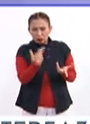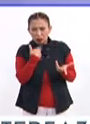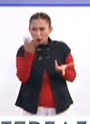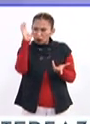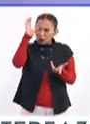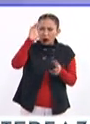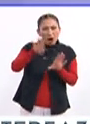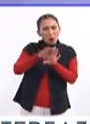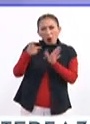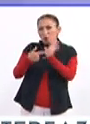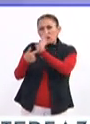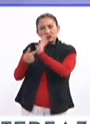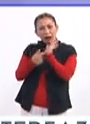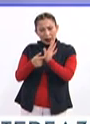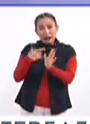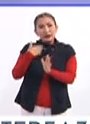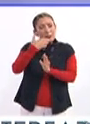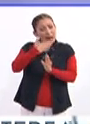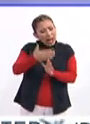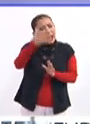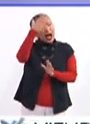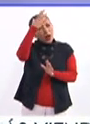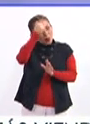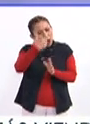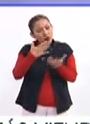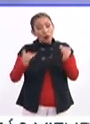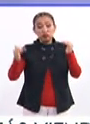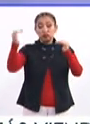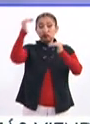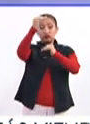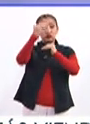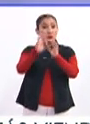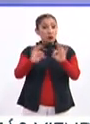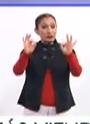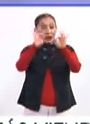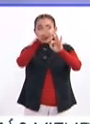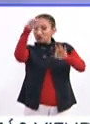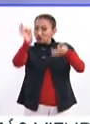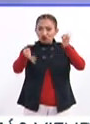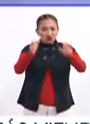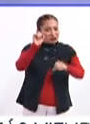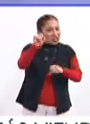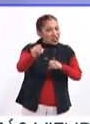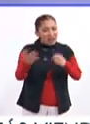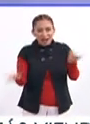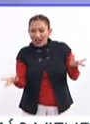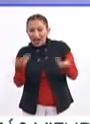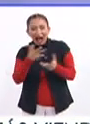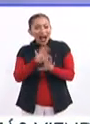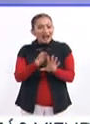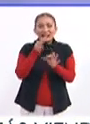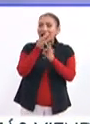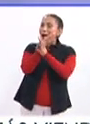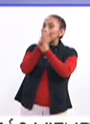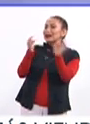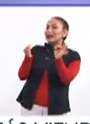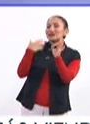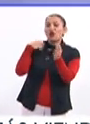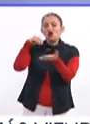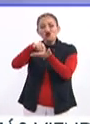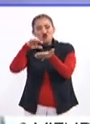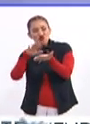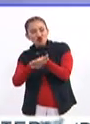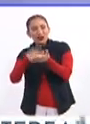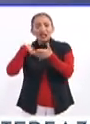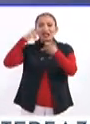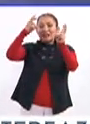final de cuentas está muy bien que haya los acuerdos a los más altos niveles y que se aprueben y que salgan decretos y que se suscriba